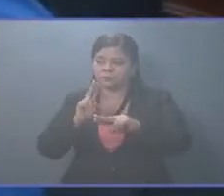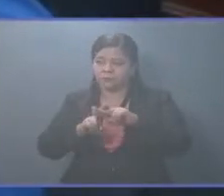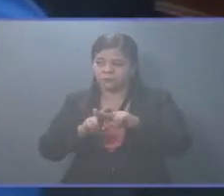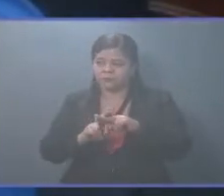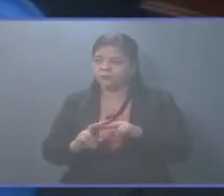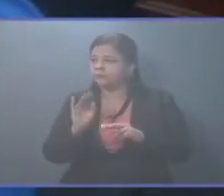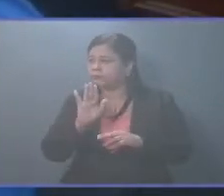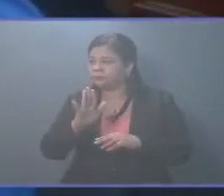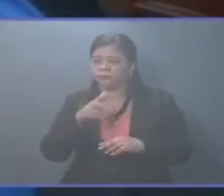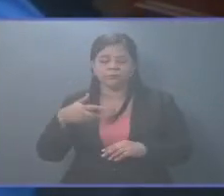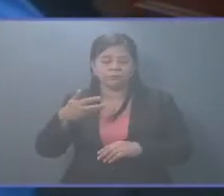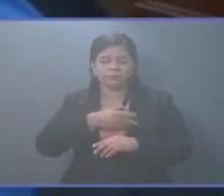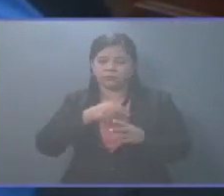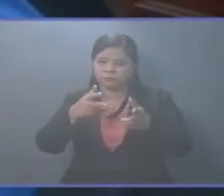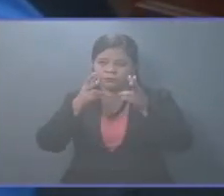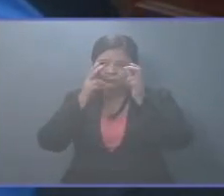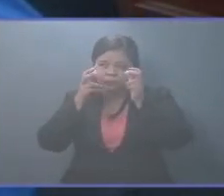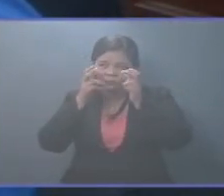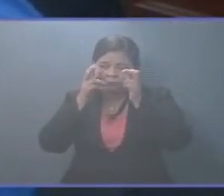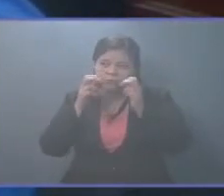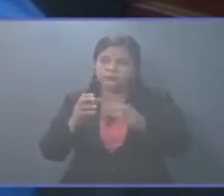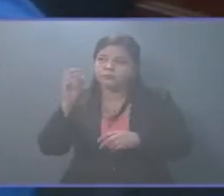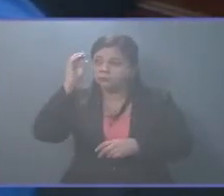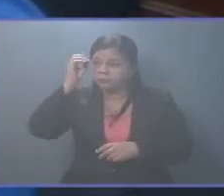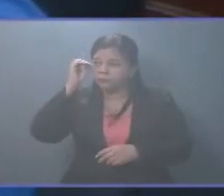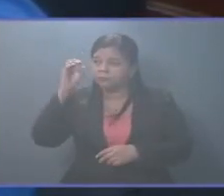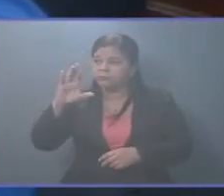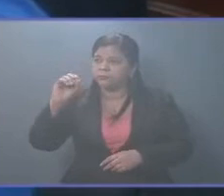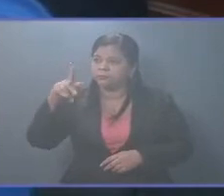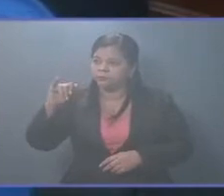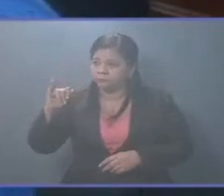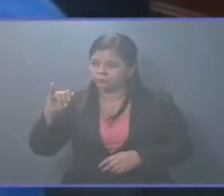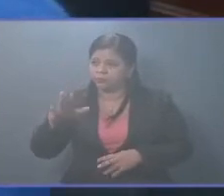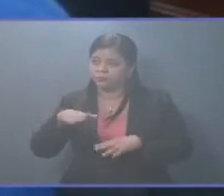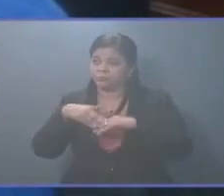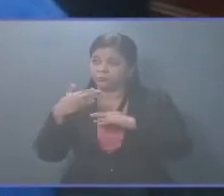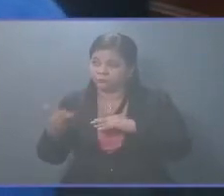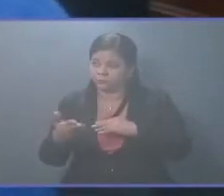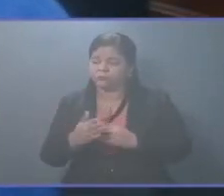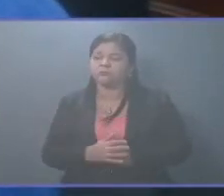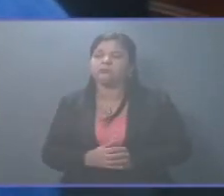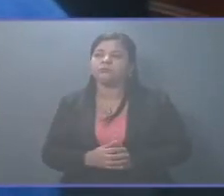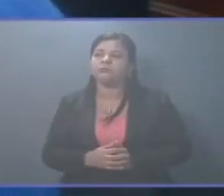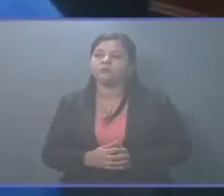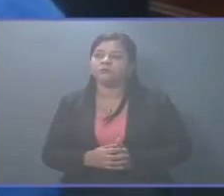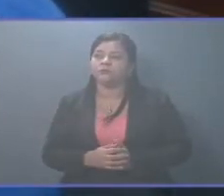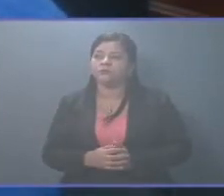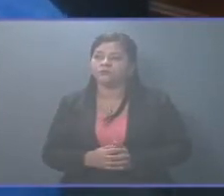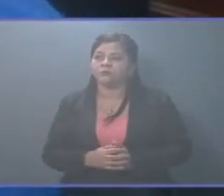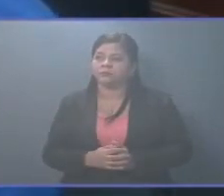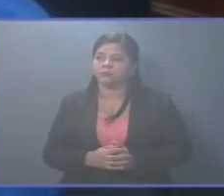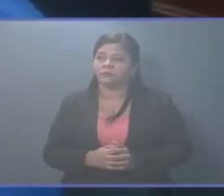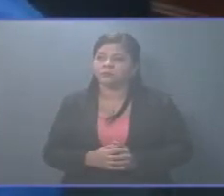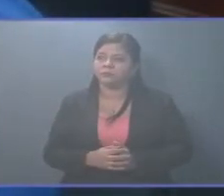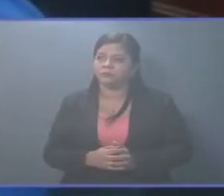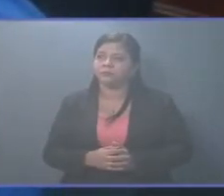nunca se tomó en cuenta la opinión del CAPI. Luego venimos con lo de la creación de la ley de